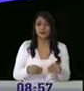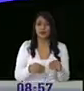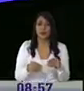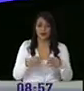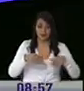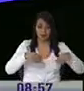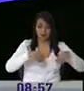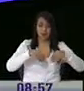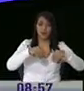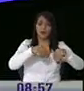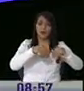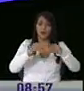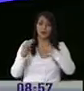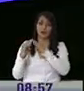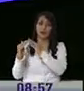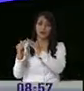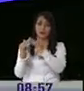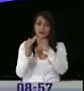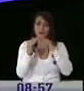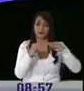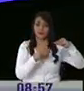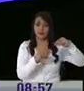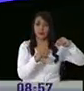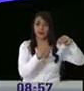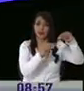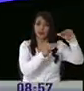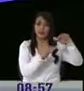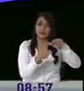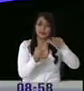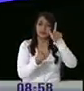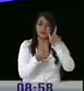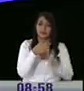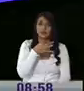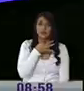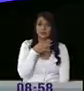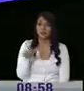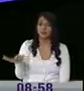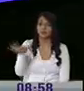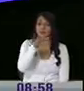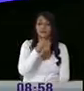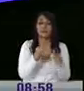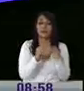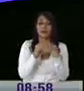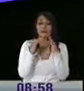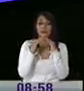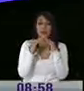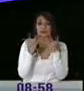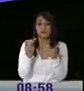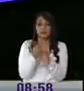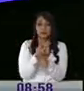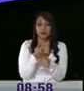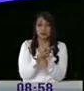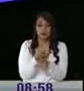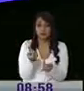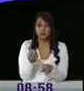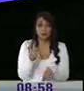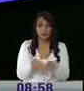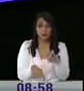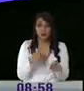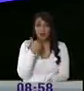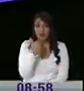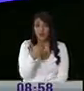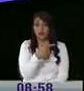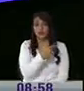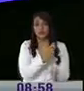está en este conjunto de Selva alegre pues les tiene nerviosos al resto de vecinos y si no no no hay cómo hacerlo entonces hay que